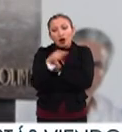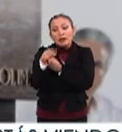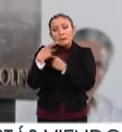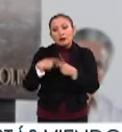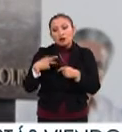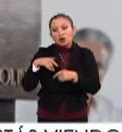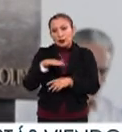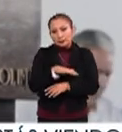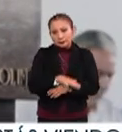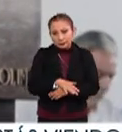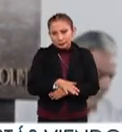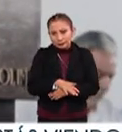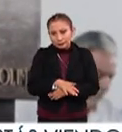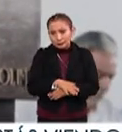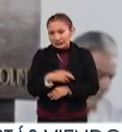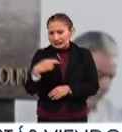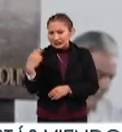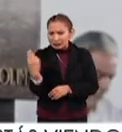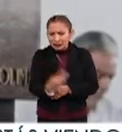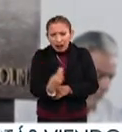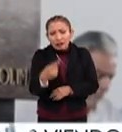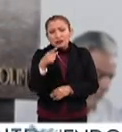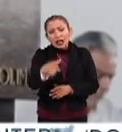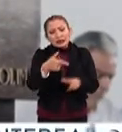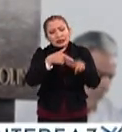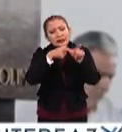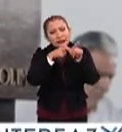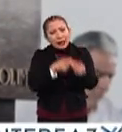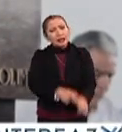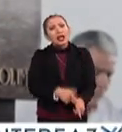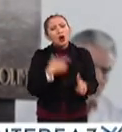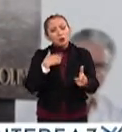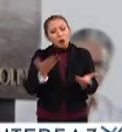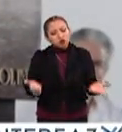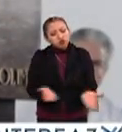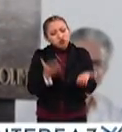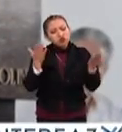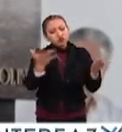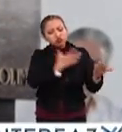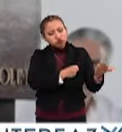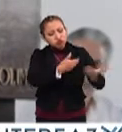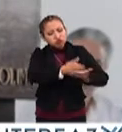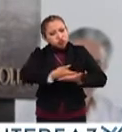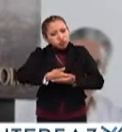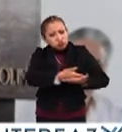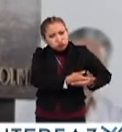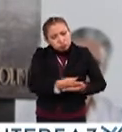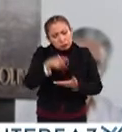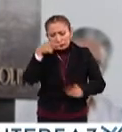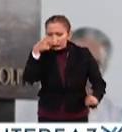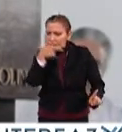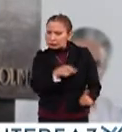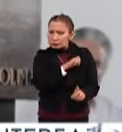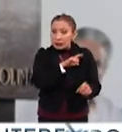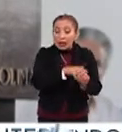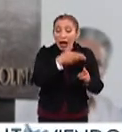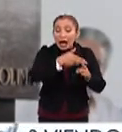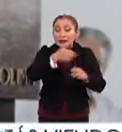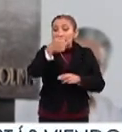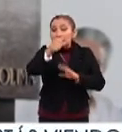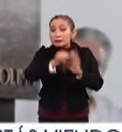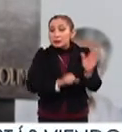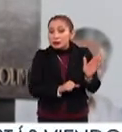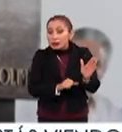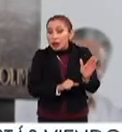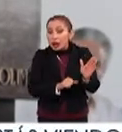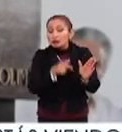los rodean. Es necesario continuar con la promoción de la lactancia materna exclusiva hasta los 6